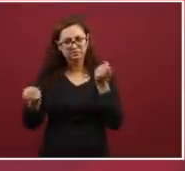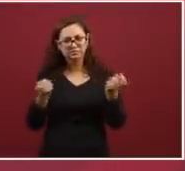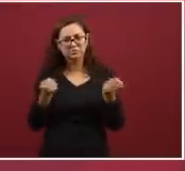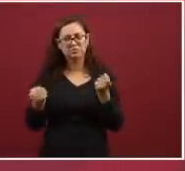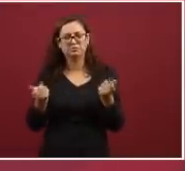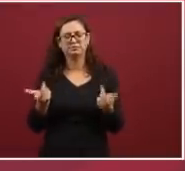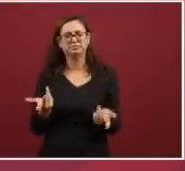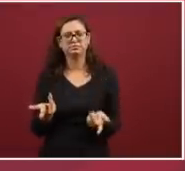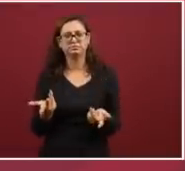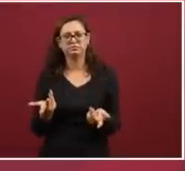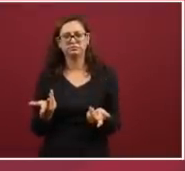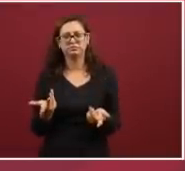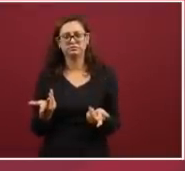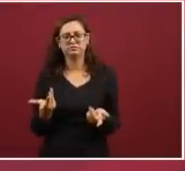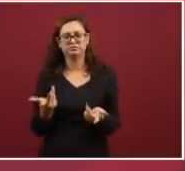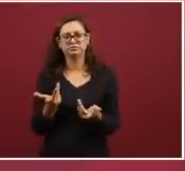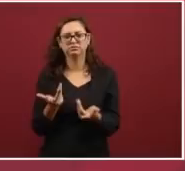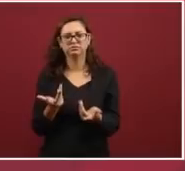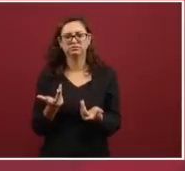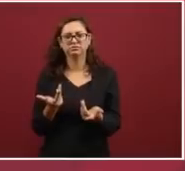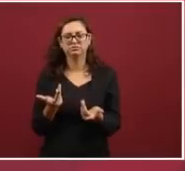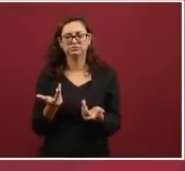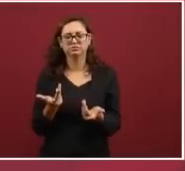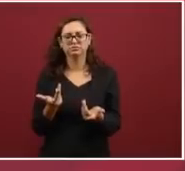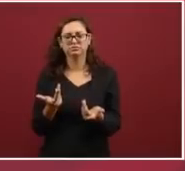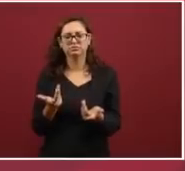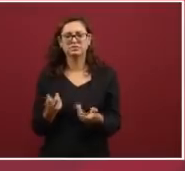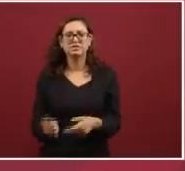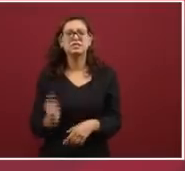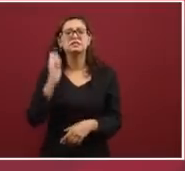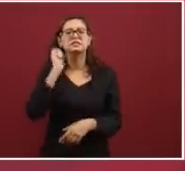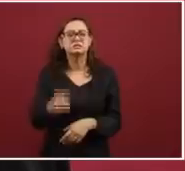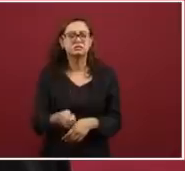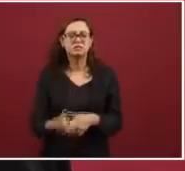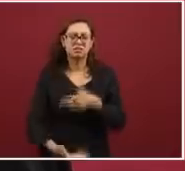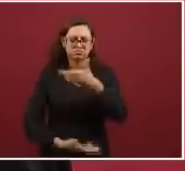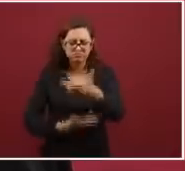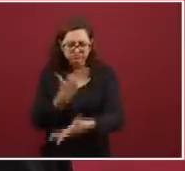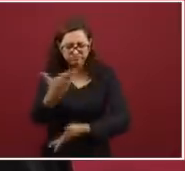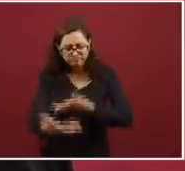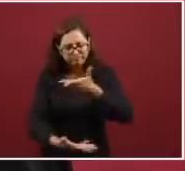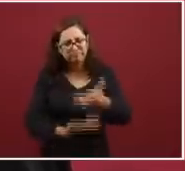esto es, que den un buen servicio